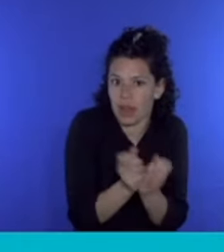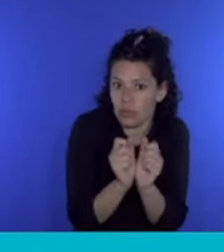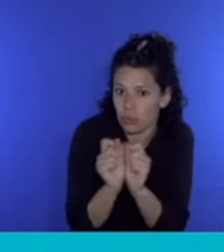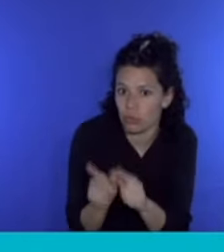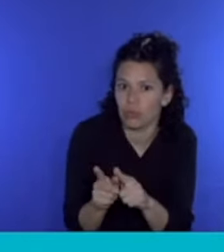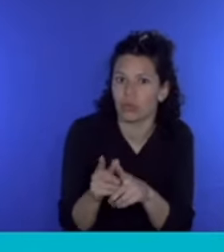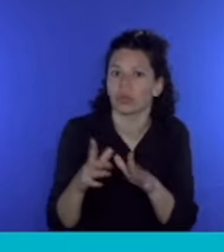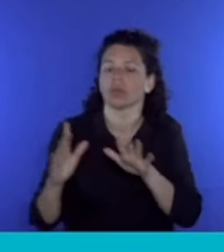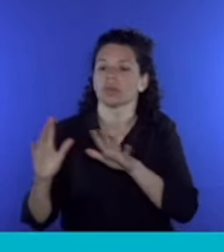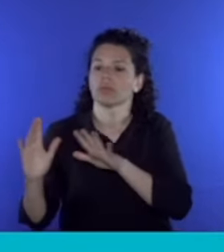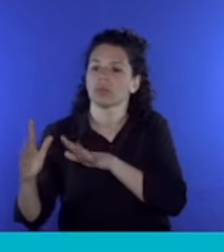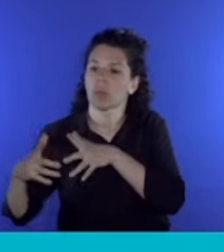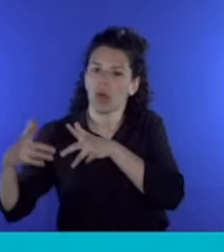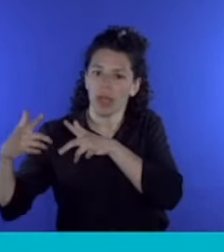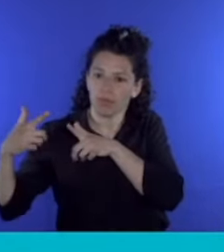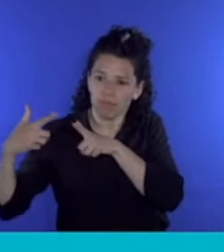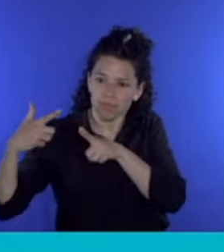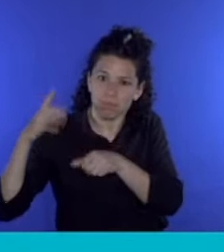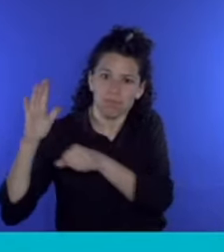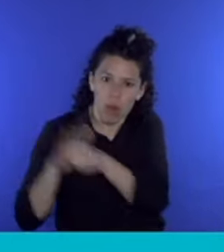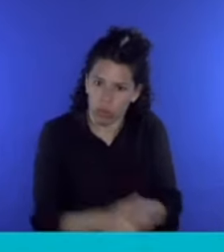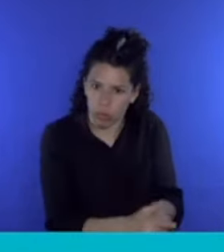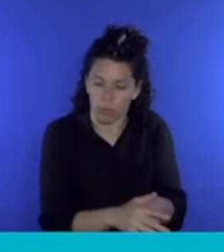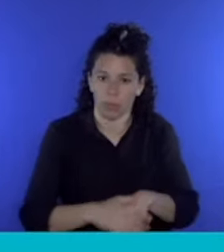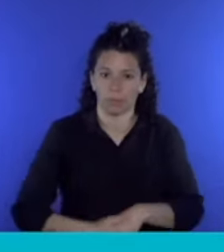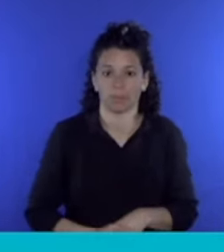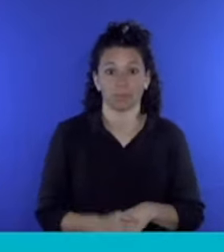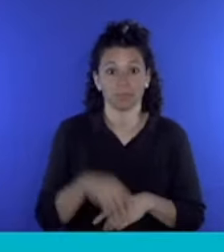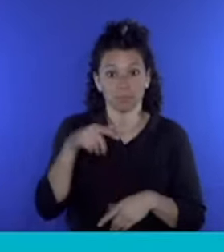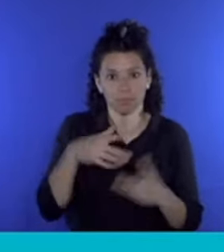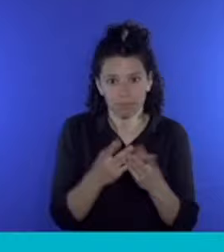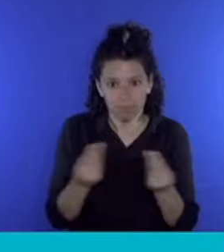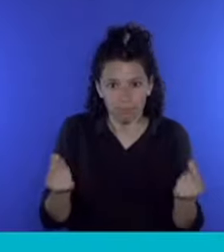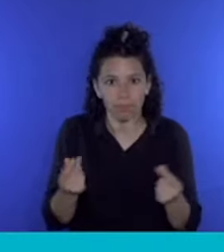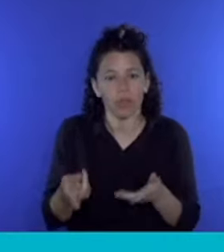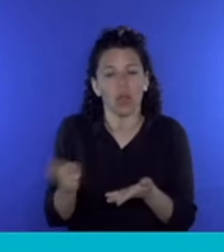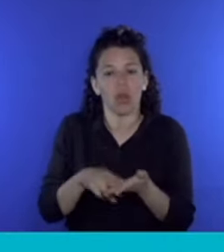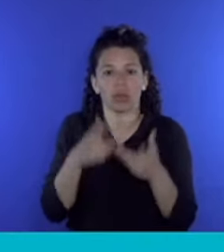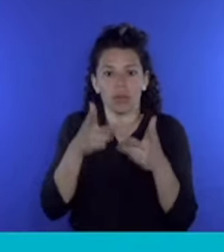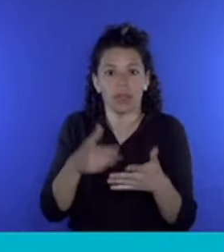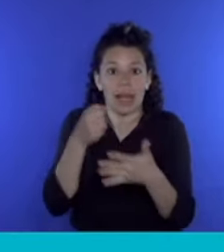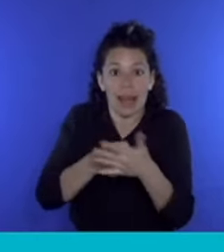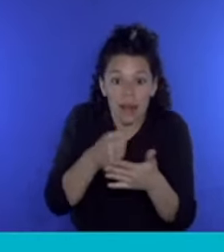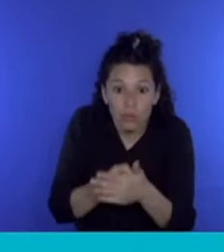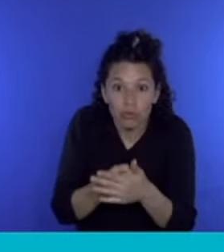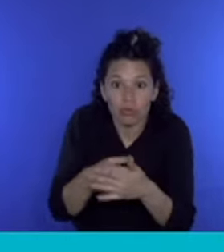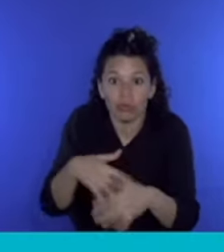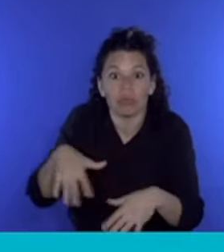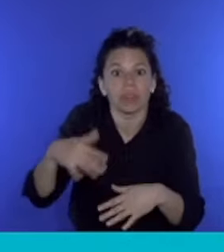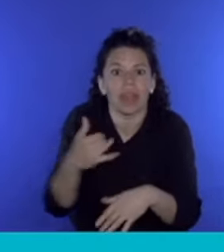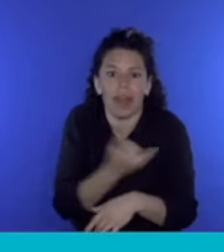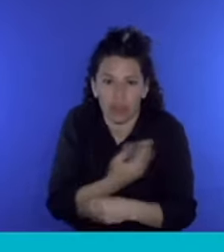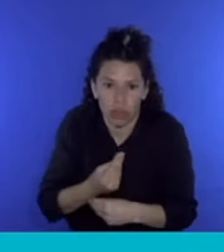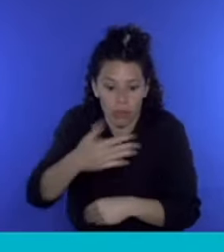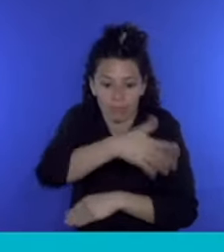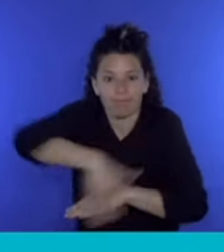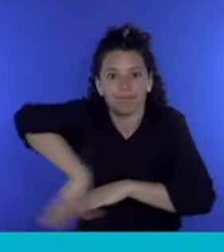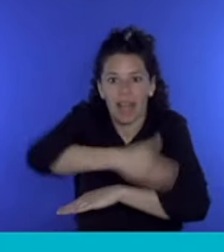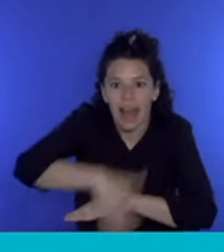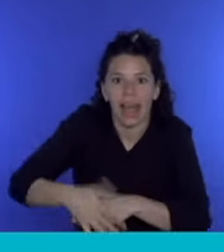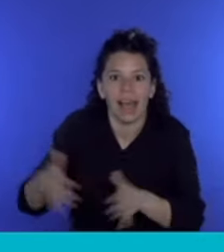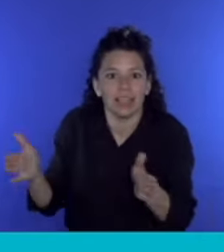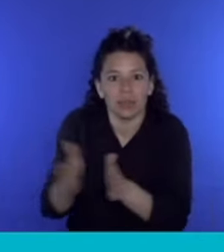presidente para terminar simplemente decir una vez más que la lucha es en las calles es junto a las y los